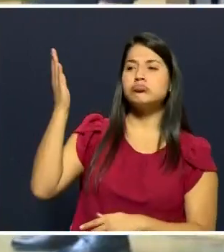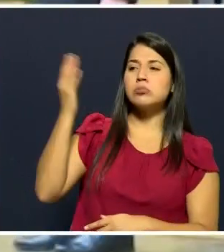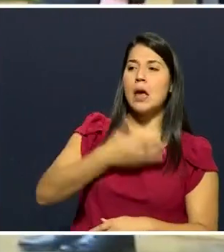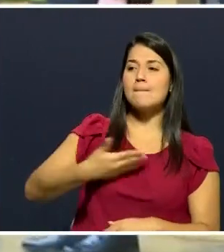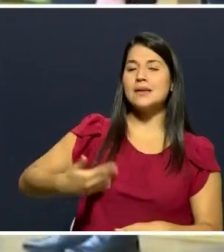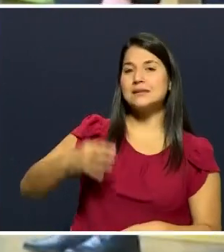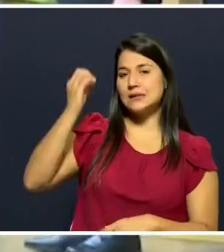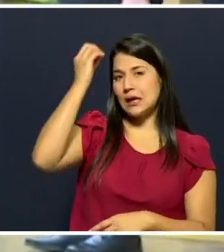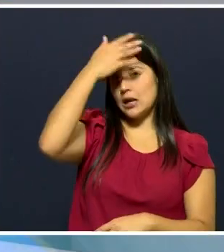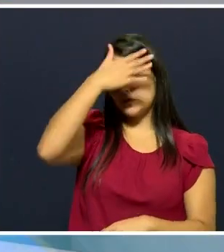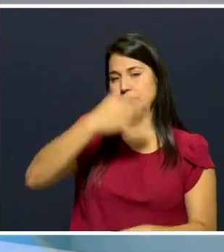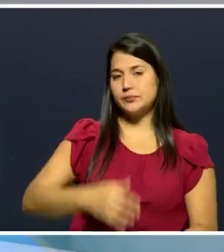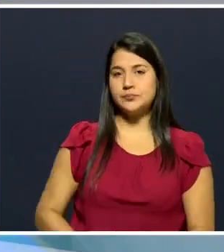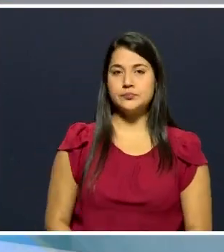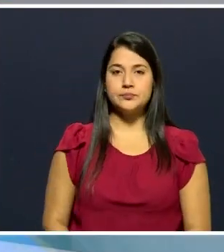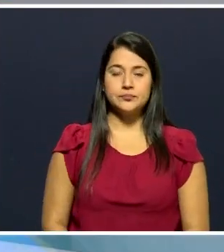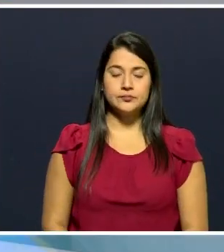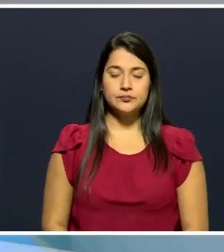Carlos Alvarado.